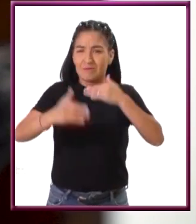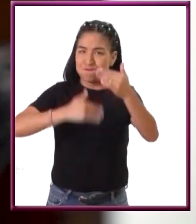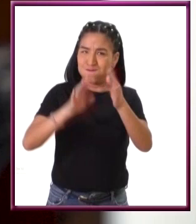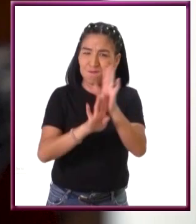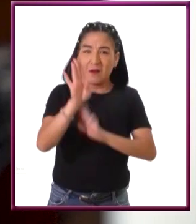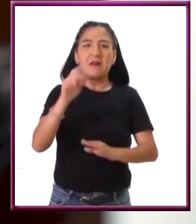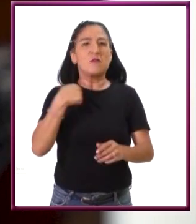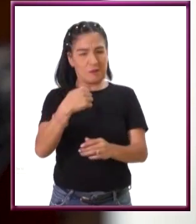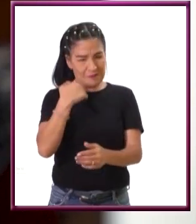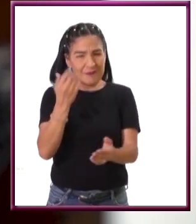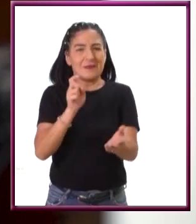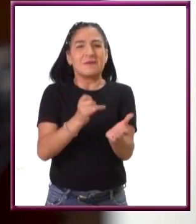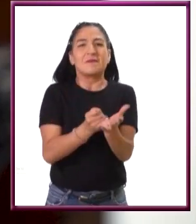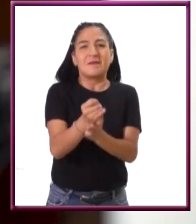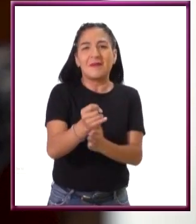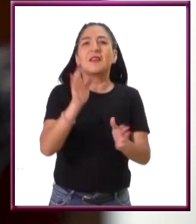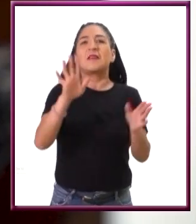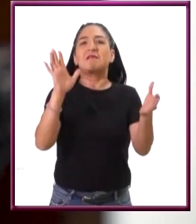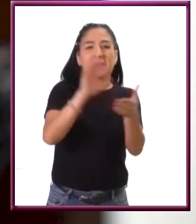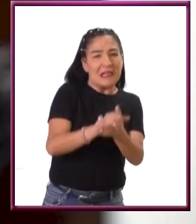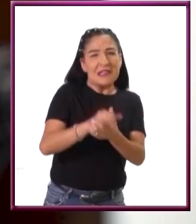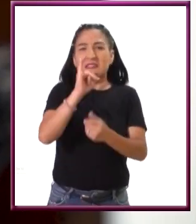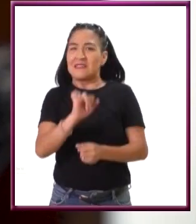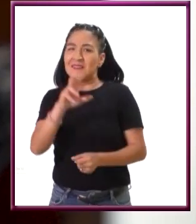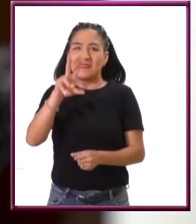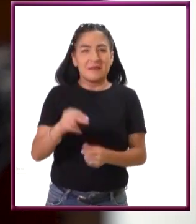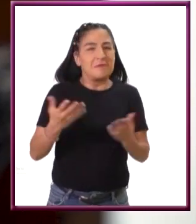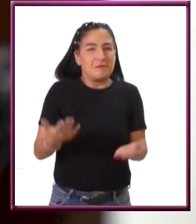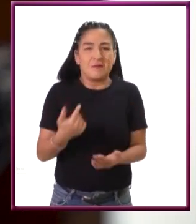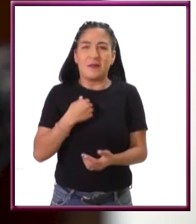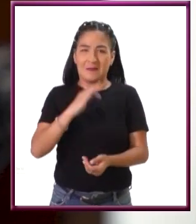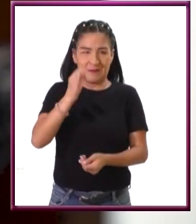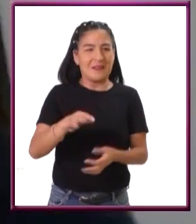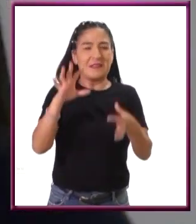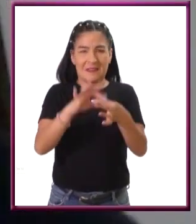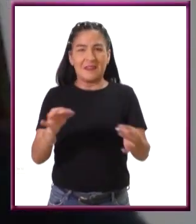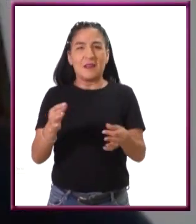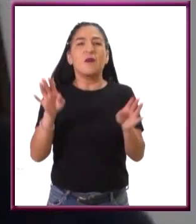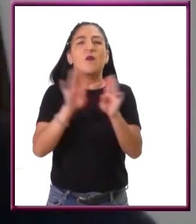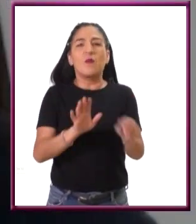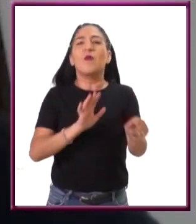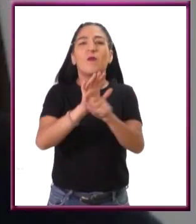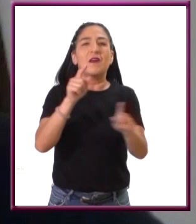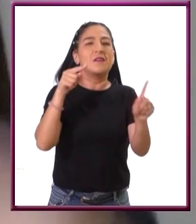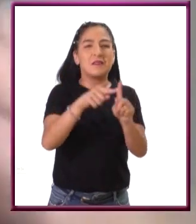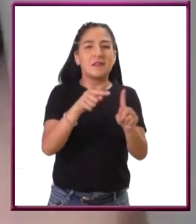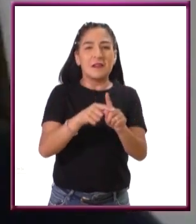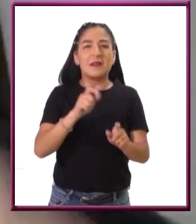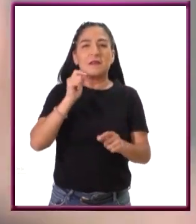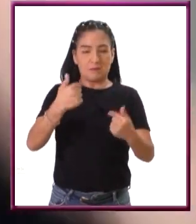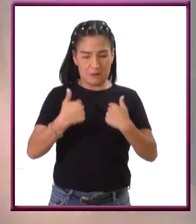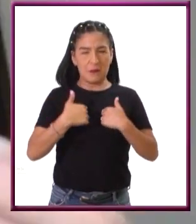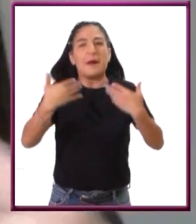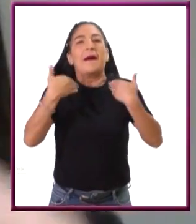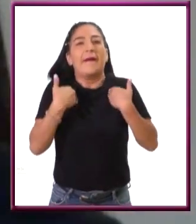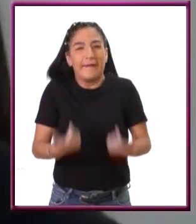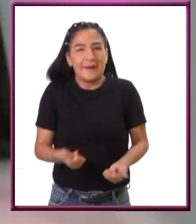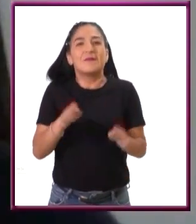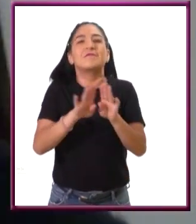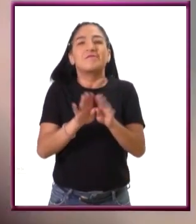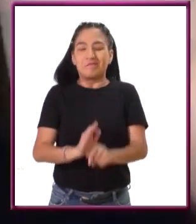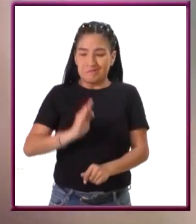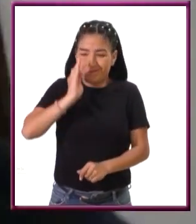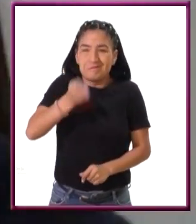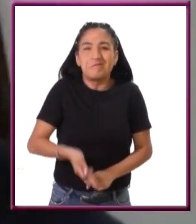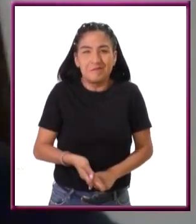derecho a casarme si quiero o a no casarme si no quiero. No sé si me explico. Derivado del hecho que me entiendo de una